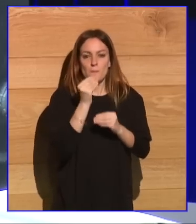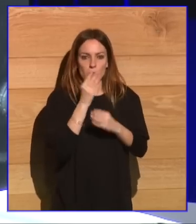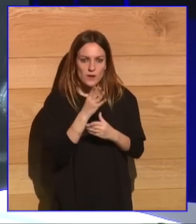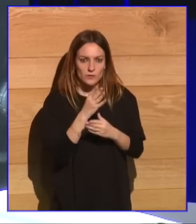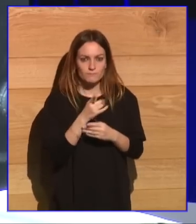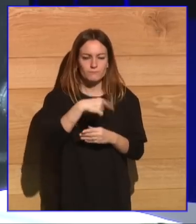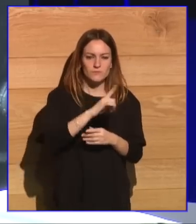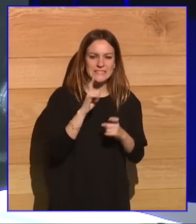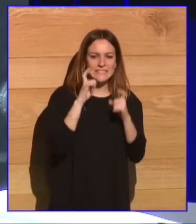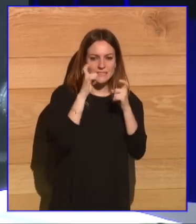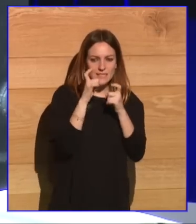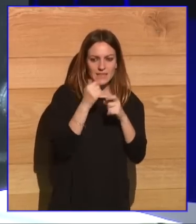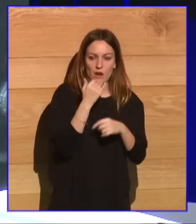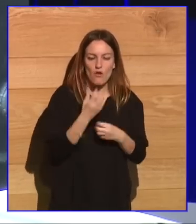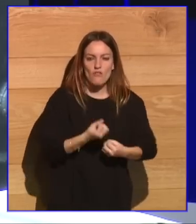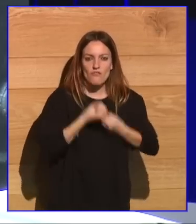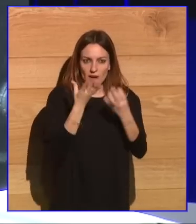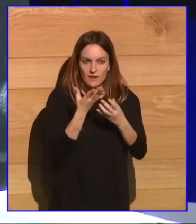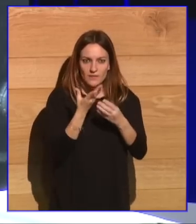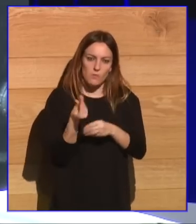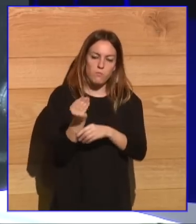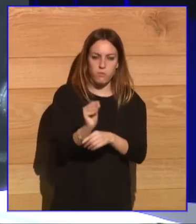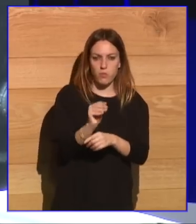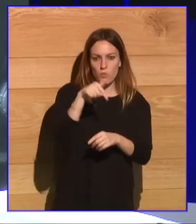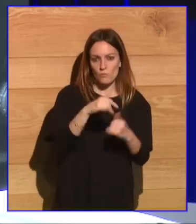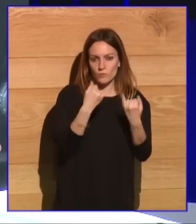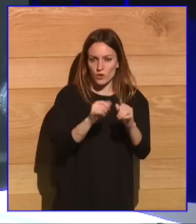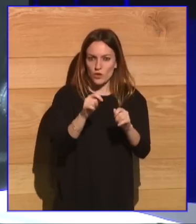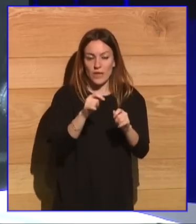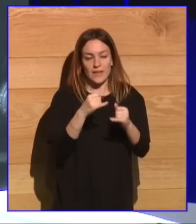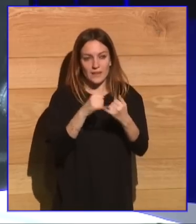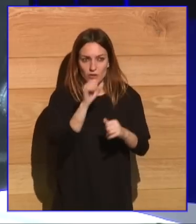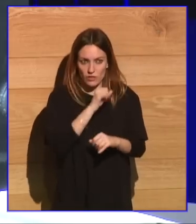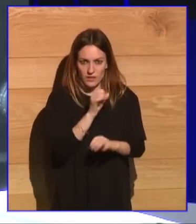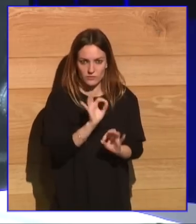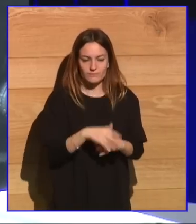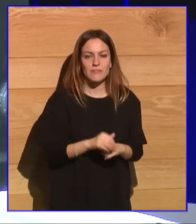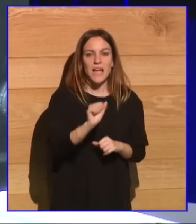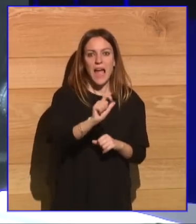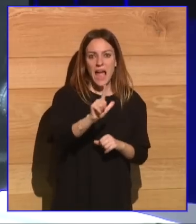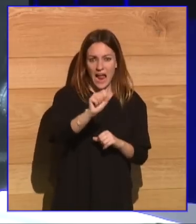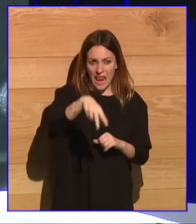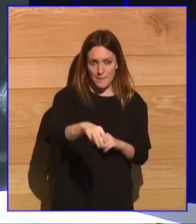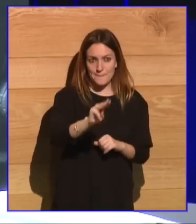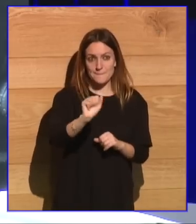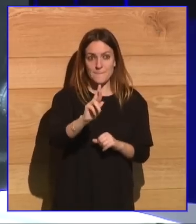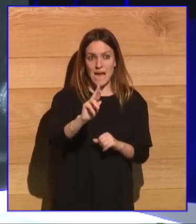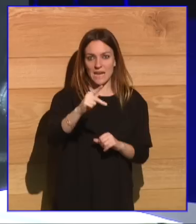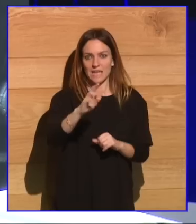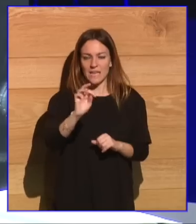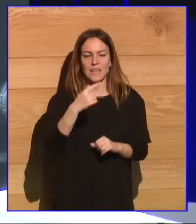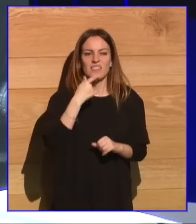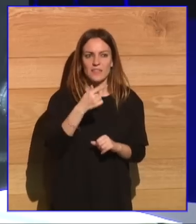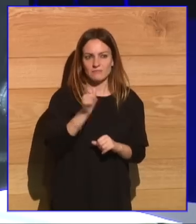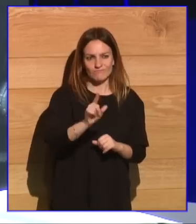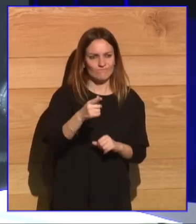de introducir alguna narrativa en torno a uno de estos conciertos. Y es Alan Parker el que dice no tiene ningún sentido.